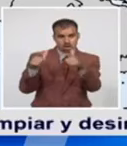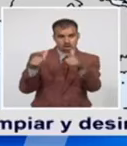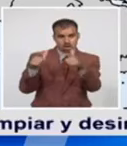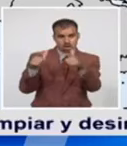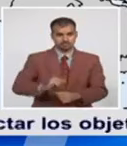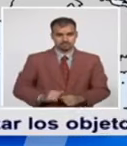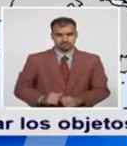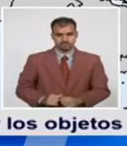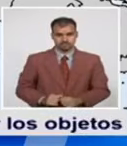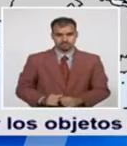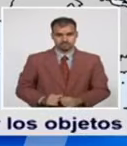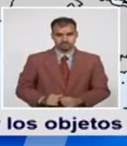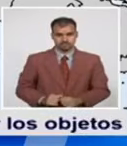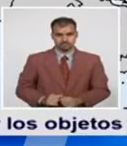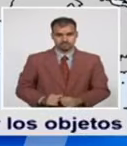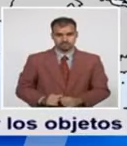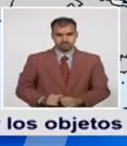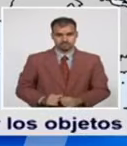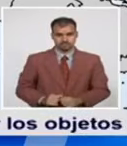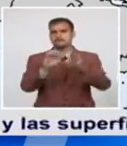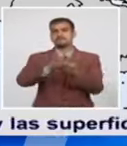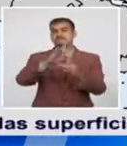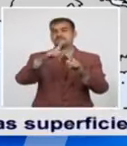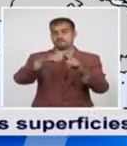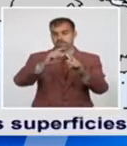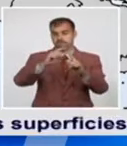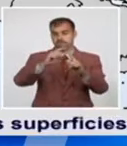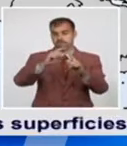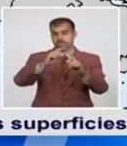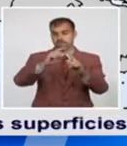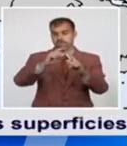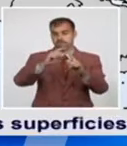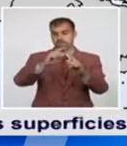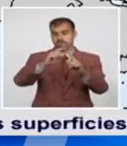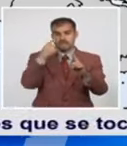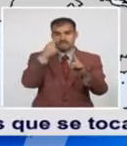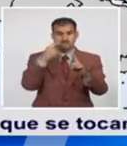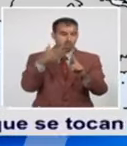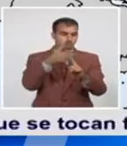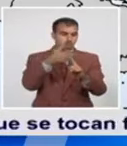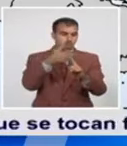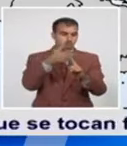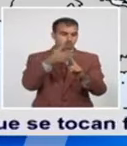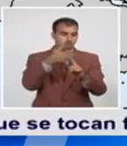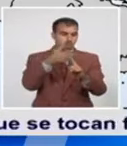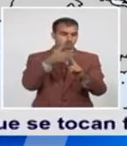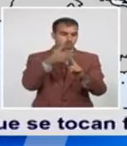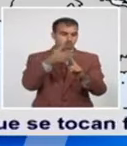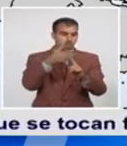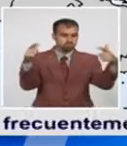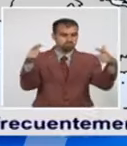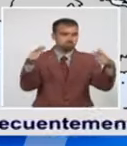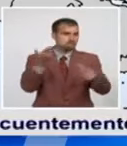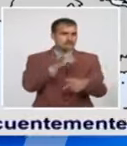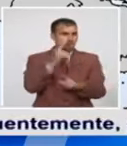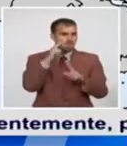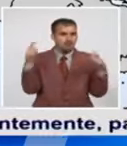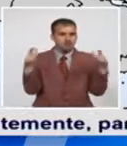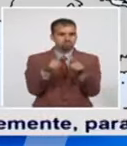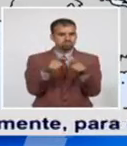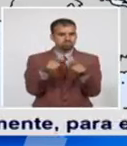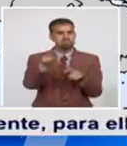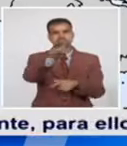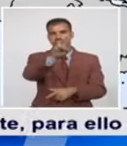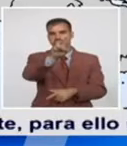Matanzas con la elevada transmisión que venía presentando, 13 casos ayer. No es